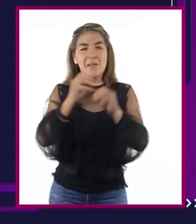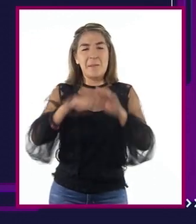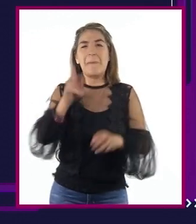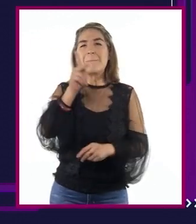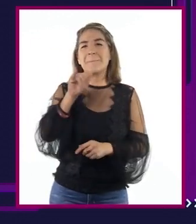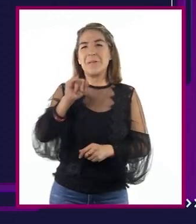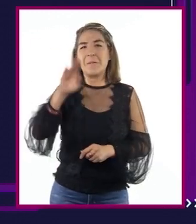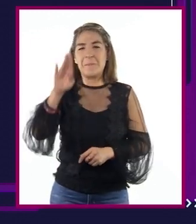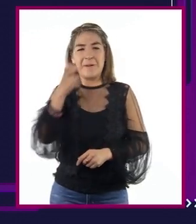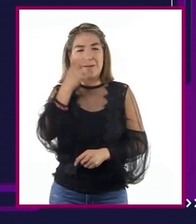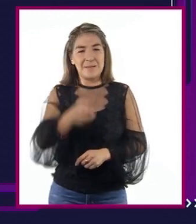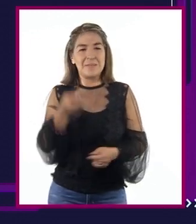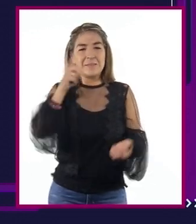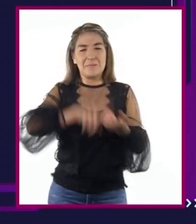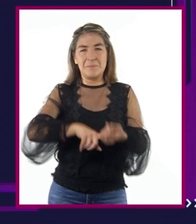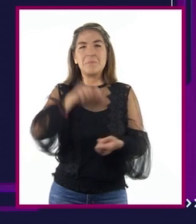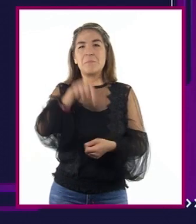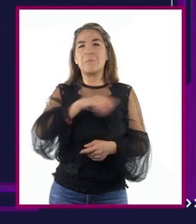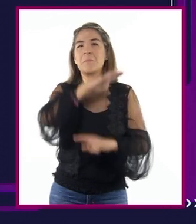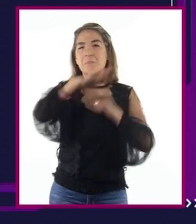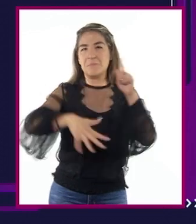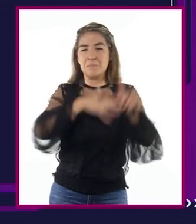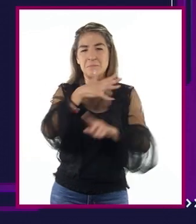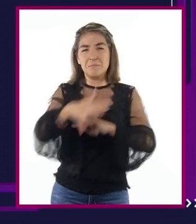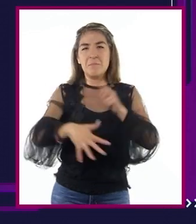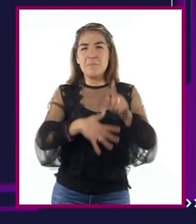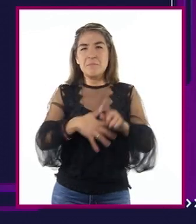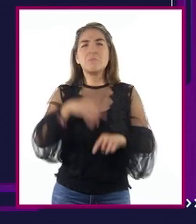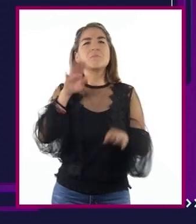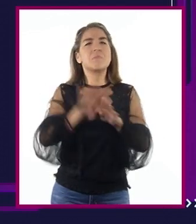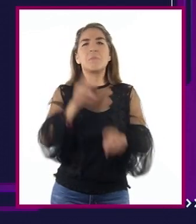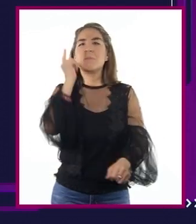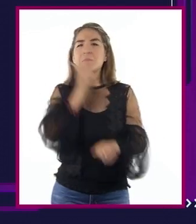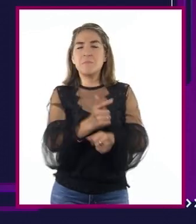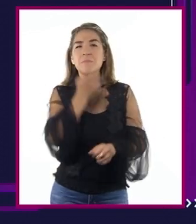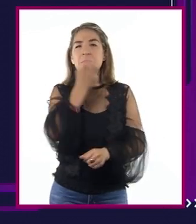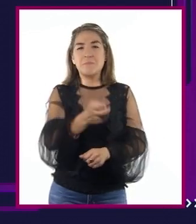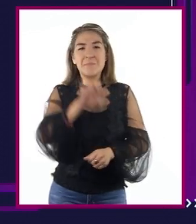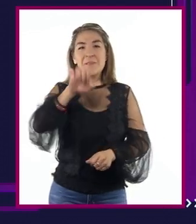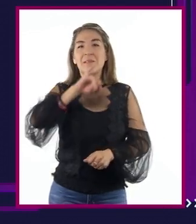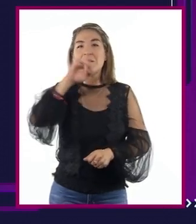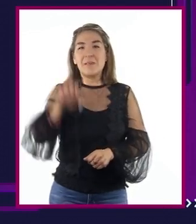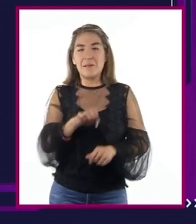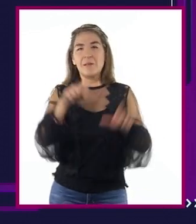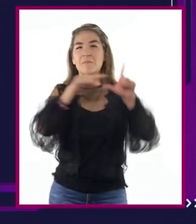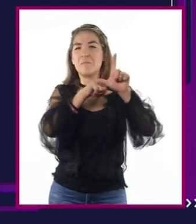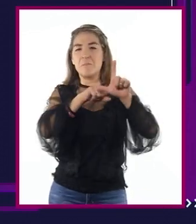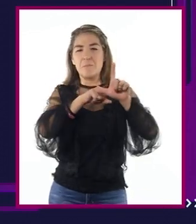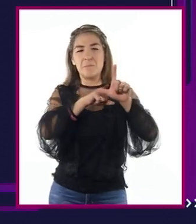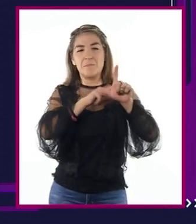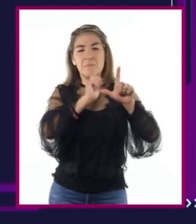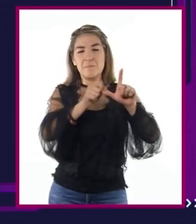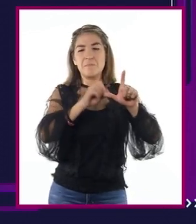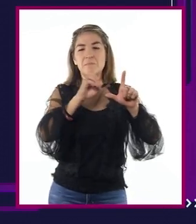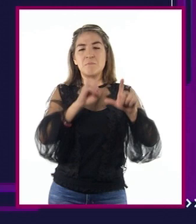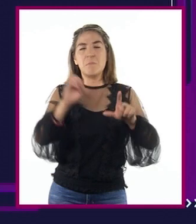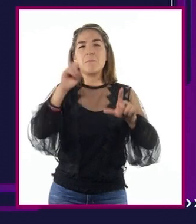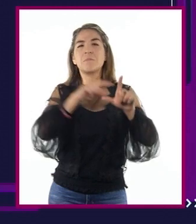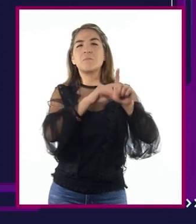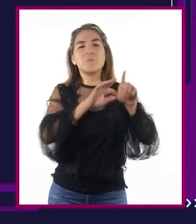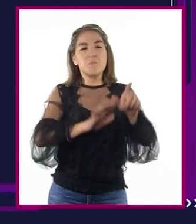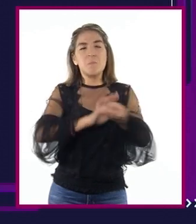del país correspondiente. Esto lo identificamos en el eje de las ordenadas.